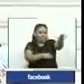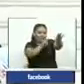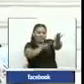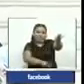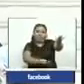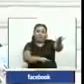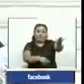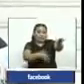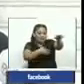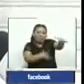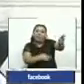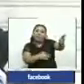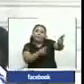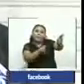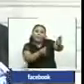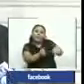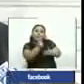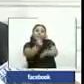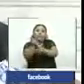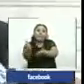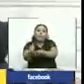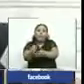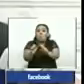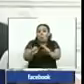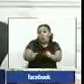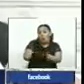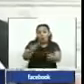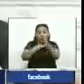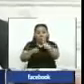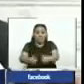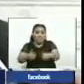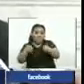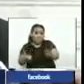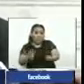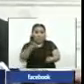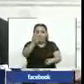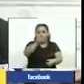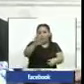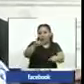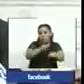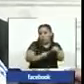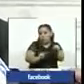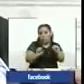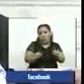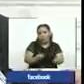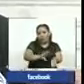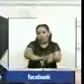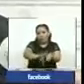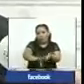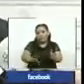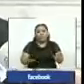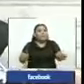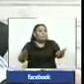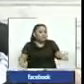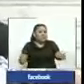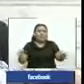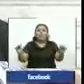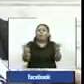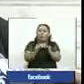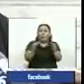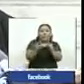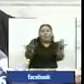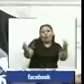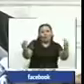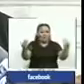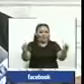Y una partida de inversión, aunque querás comerte un bistec gordo, pues no tienes los 25 dólares, no te lo puedes comer. Entonces lo mismo sucede